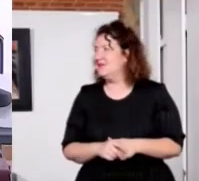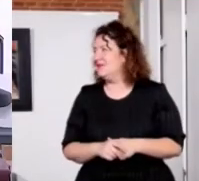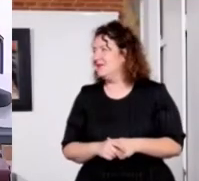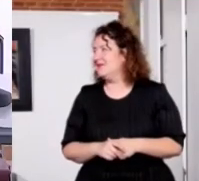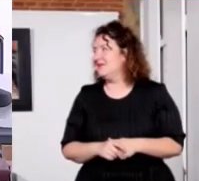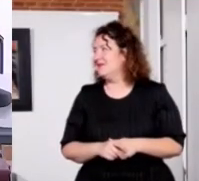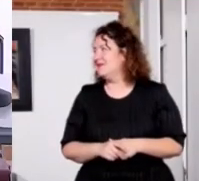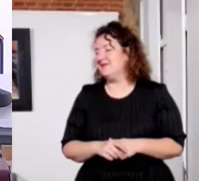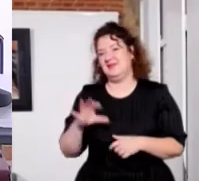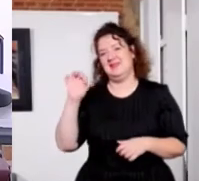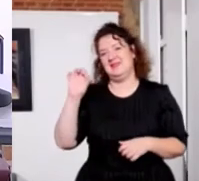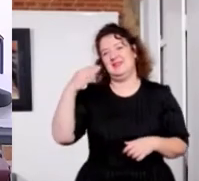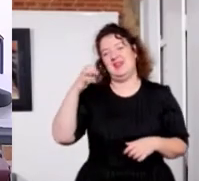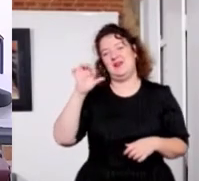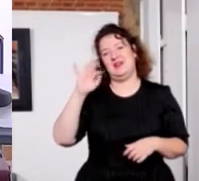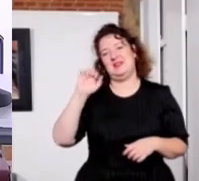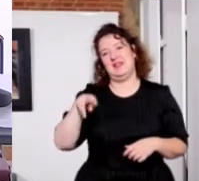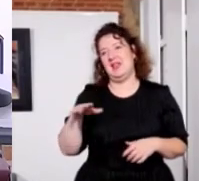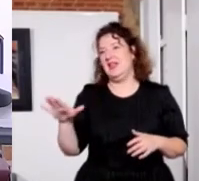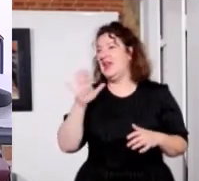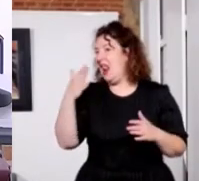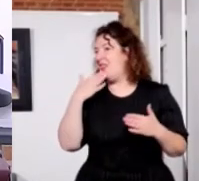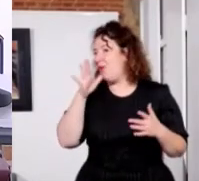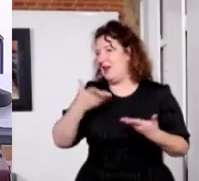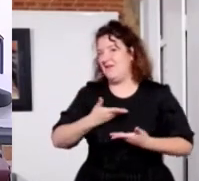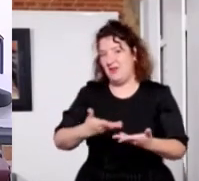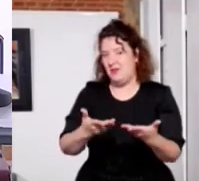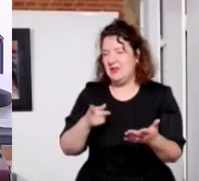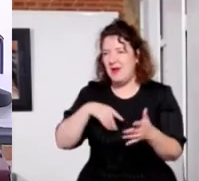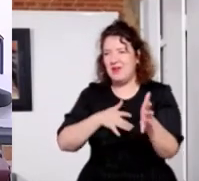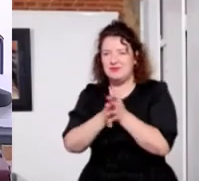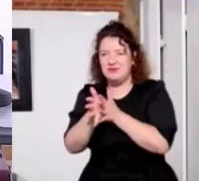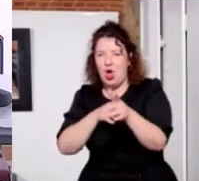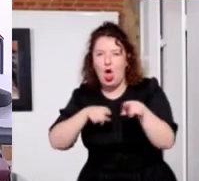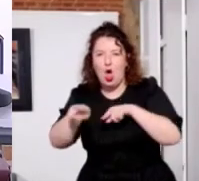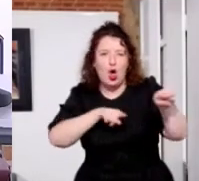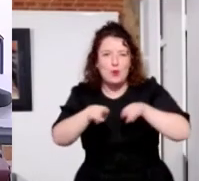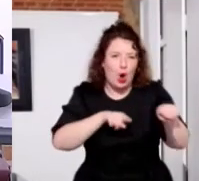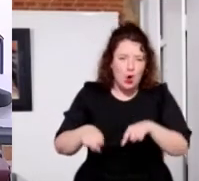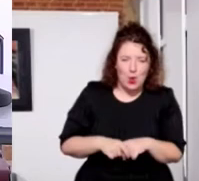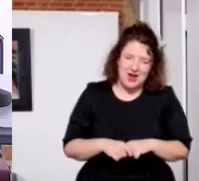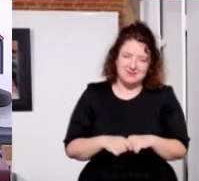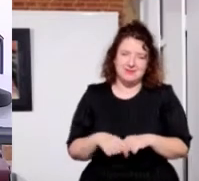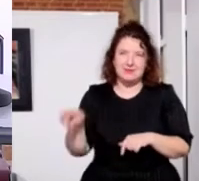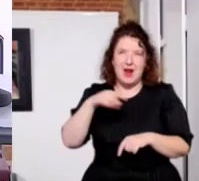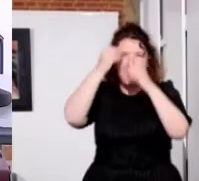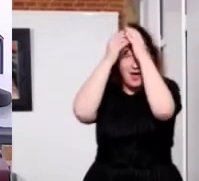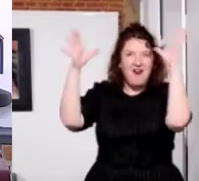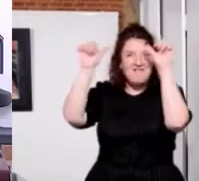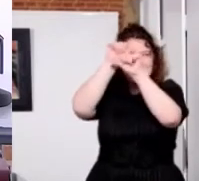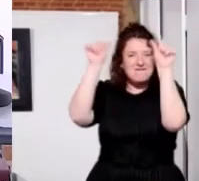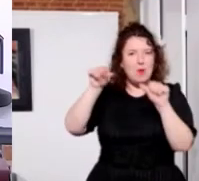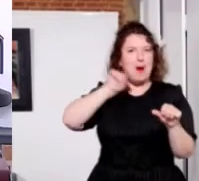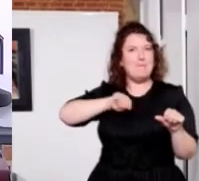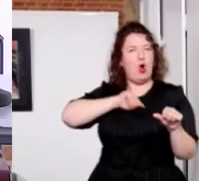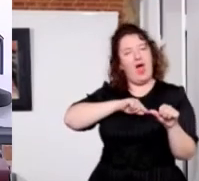Muchísimas gracias, Sebastián. Gracias por tu invitación y provocación a romper los imaginarios y morales, ¿no?,